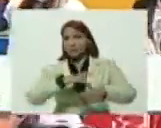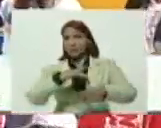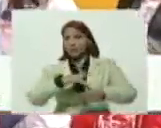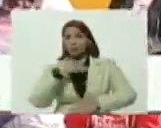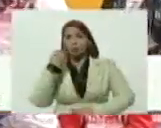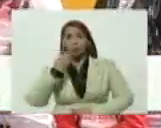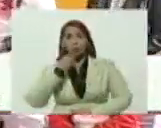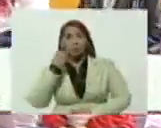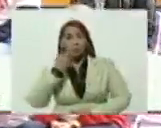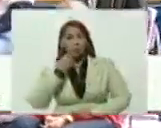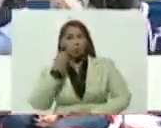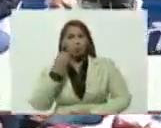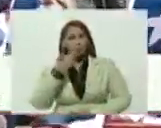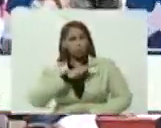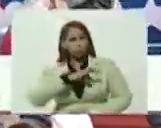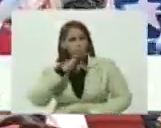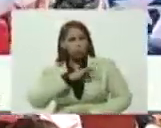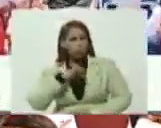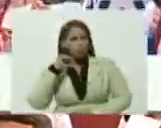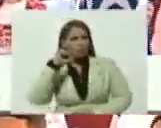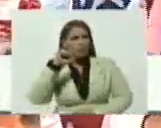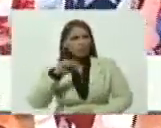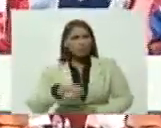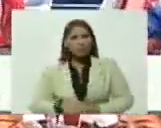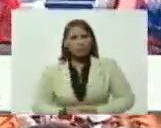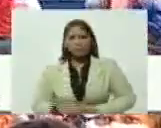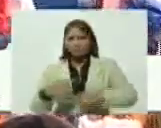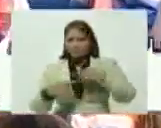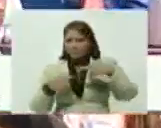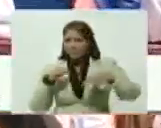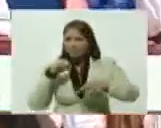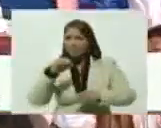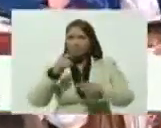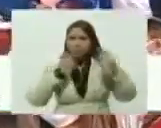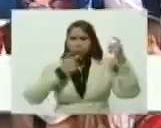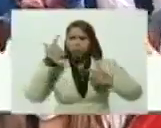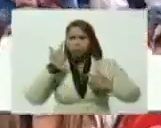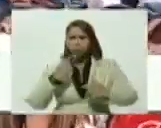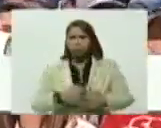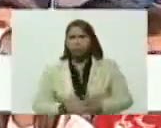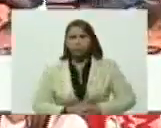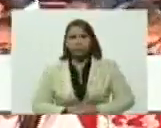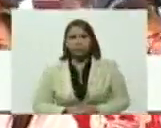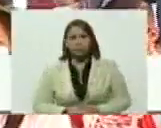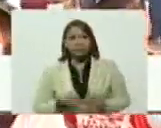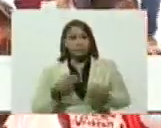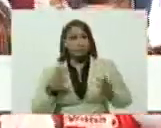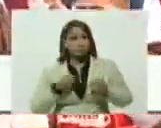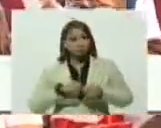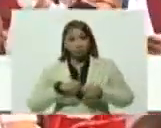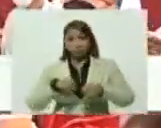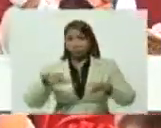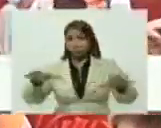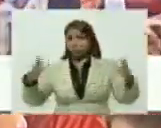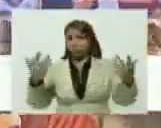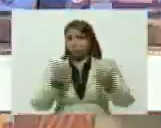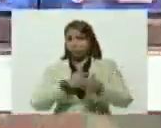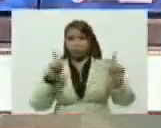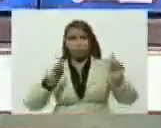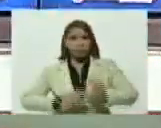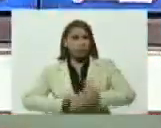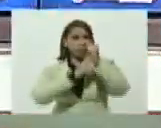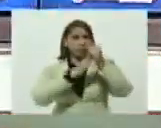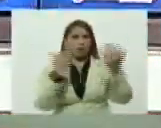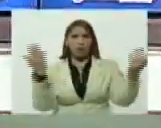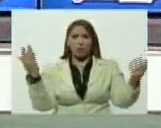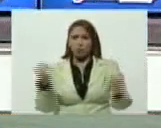juventud socialista y revolucionaria y chavista, bueno, desplegarse en su liderazgo, en